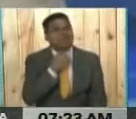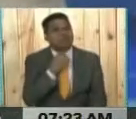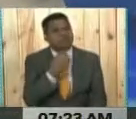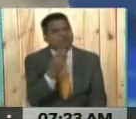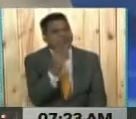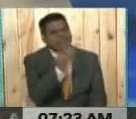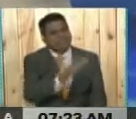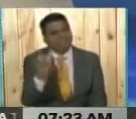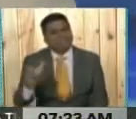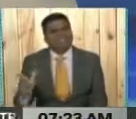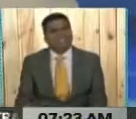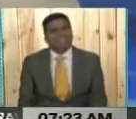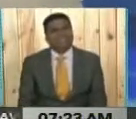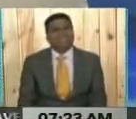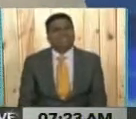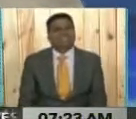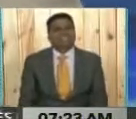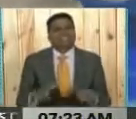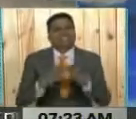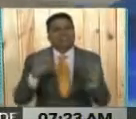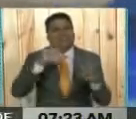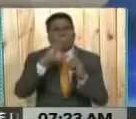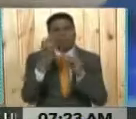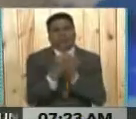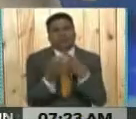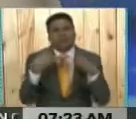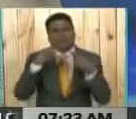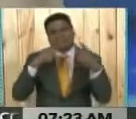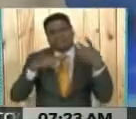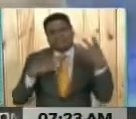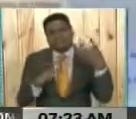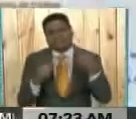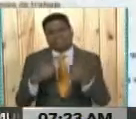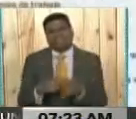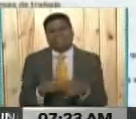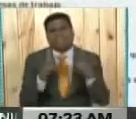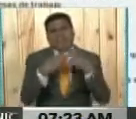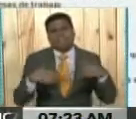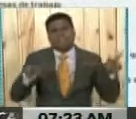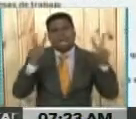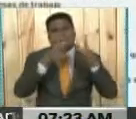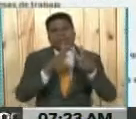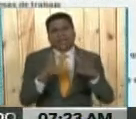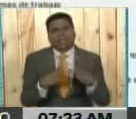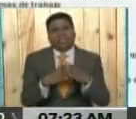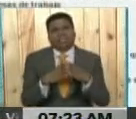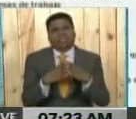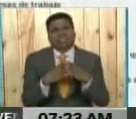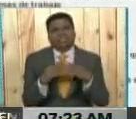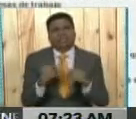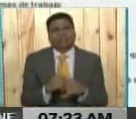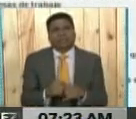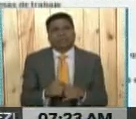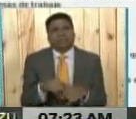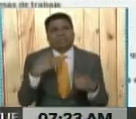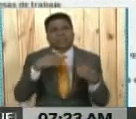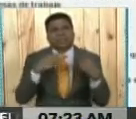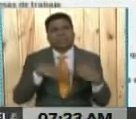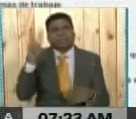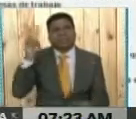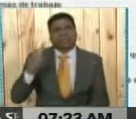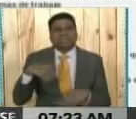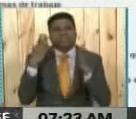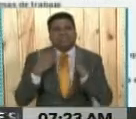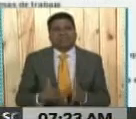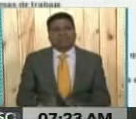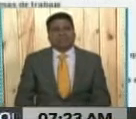pauta desde el punto de vista cultural, mostrando diferentes esencias, valores, la idiosincrasia de el venezolano. Se